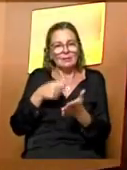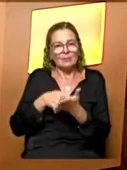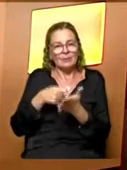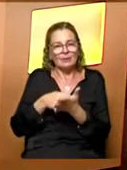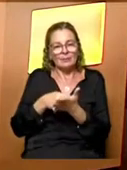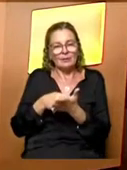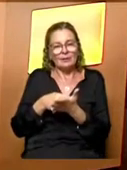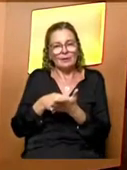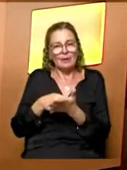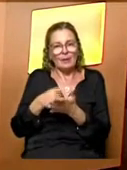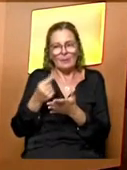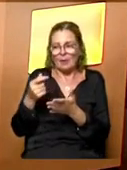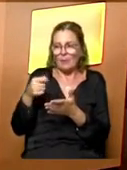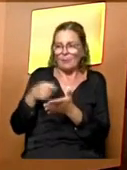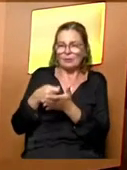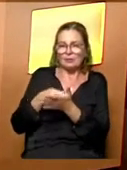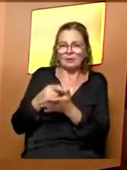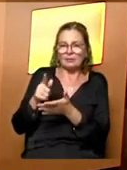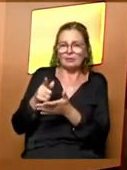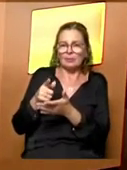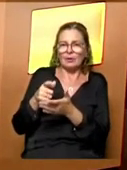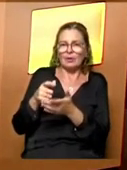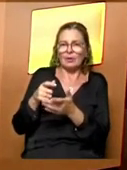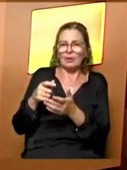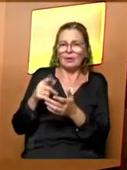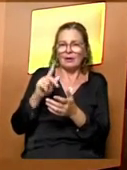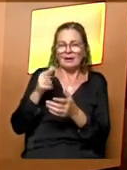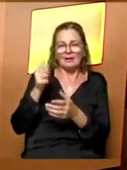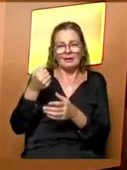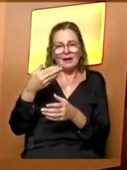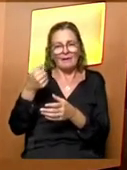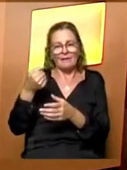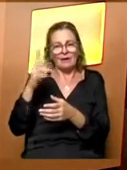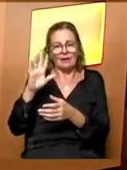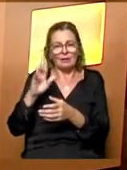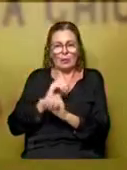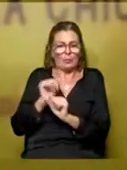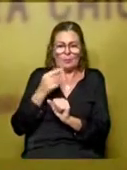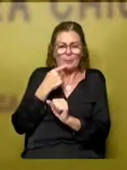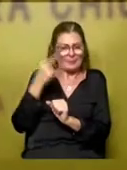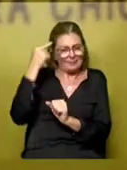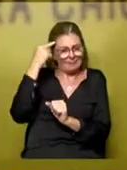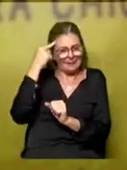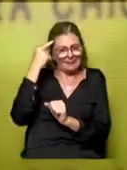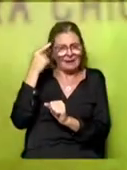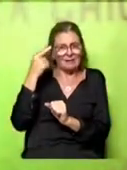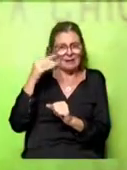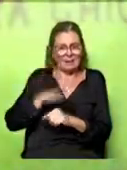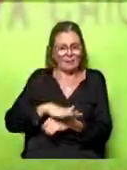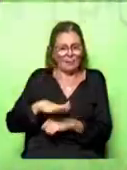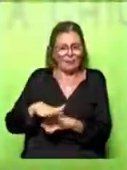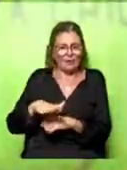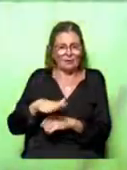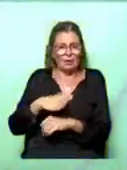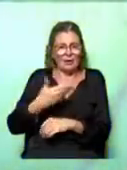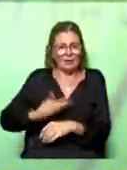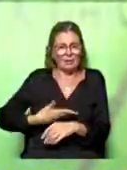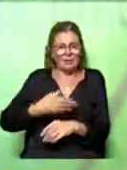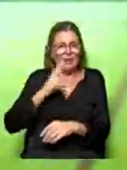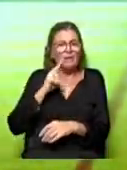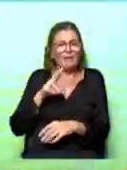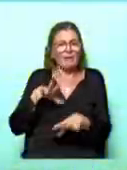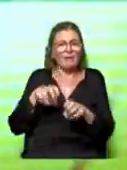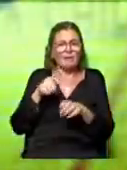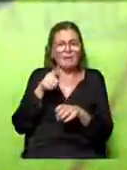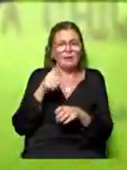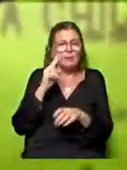capitales financieros, si es justo o no es justo grabar los grandes capitales. No podemos caer en eso mientras hay gurises que pasan hambre, mientras hay gurises que viven